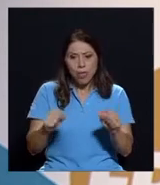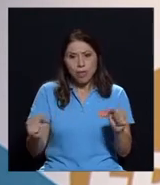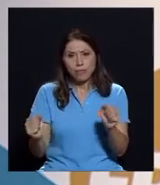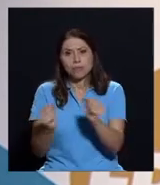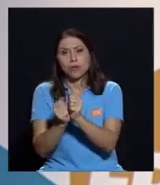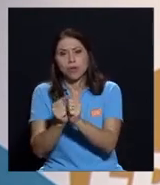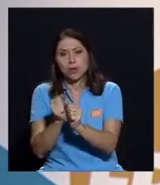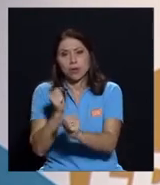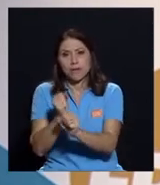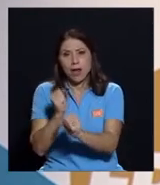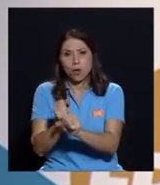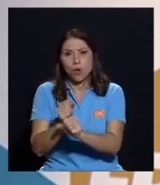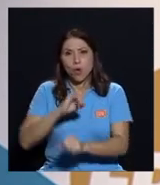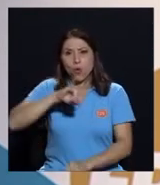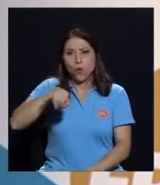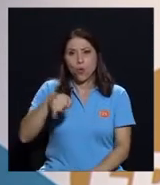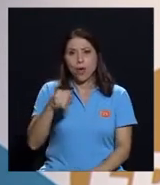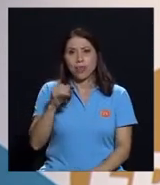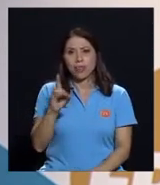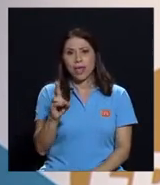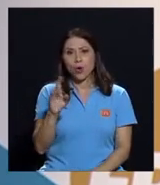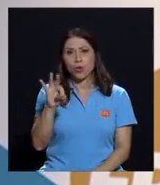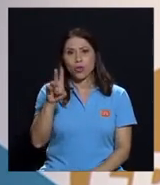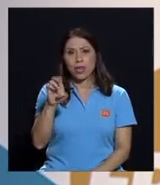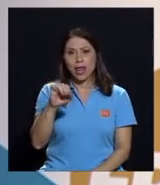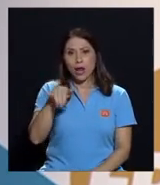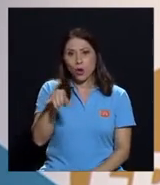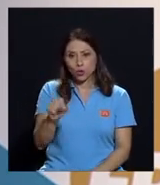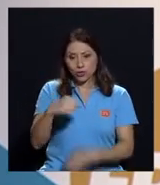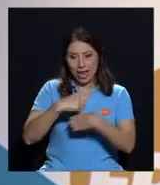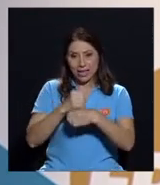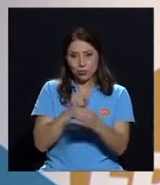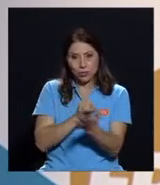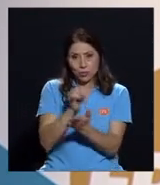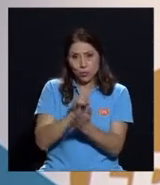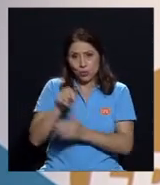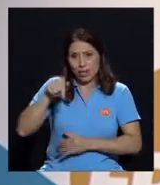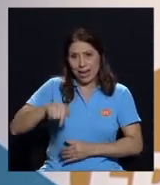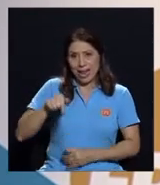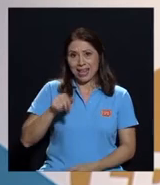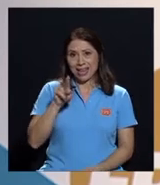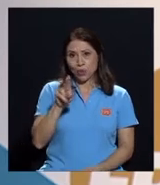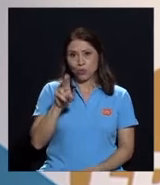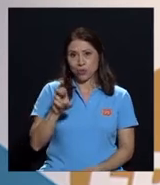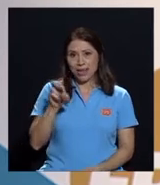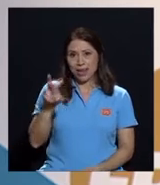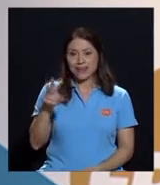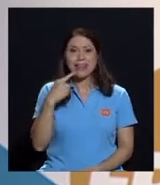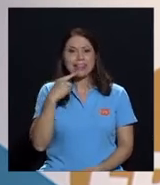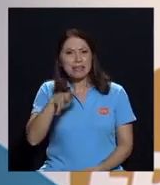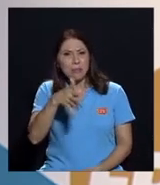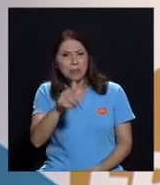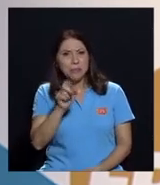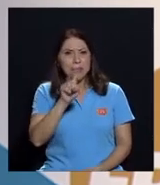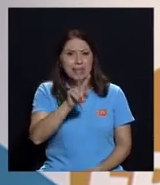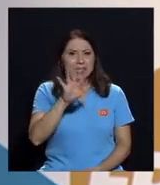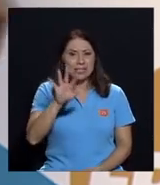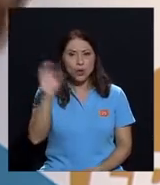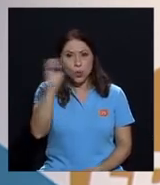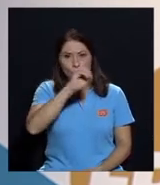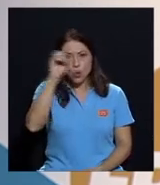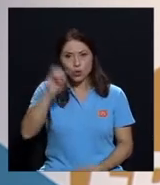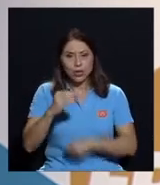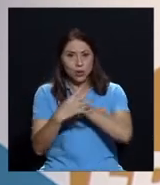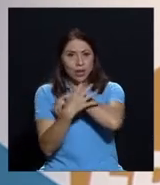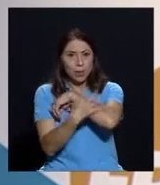juan diego trejos acá en la universidad de costa rica señalan que hay cerca de un 25 por ciento de la pobreza que